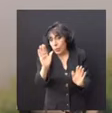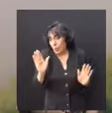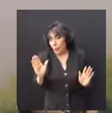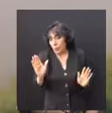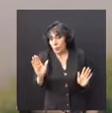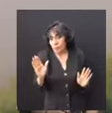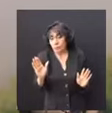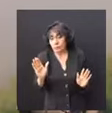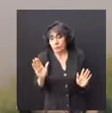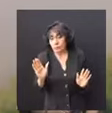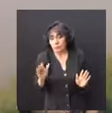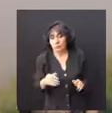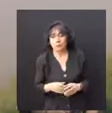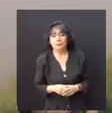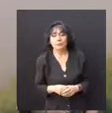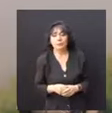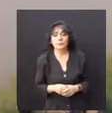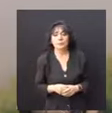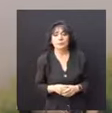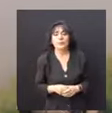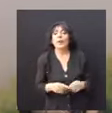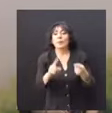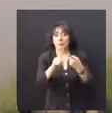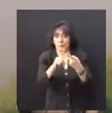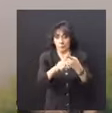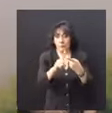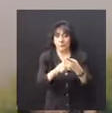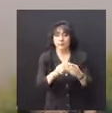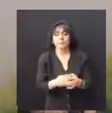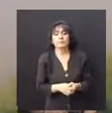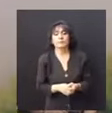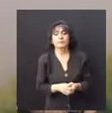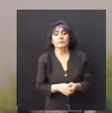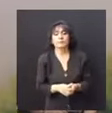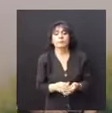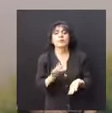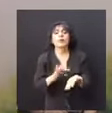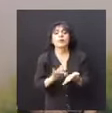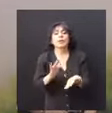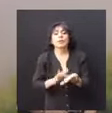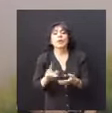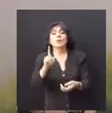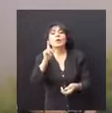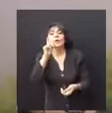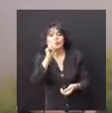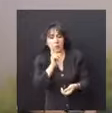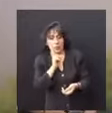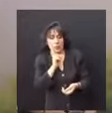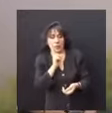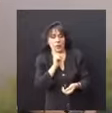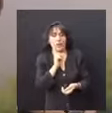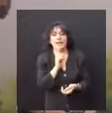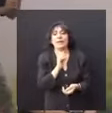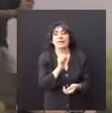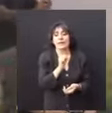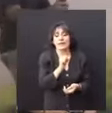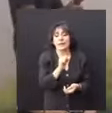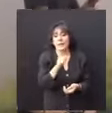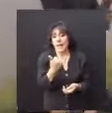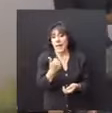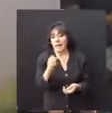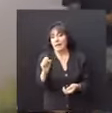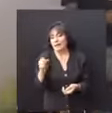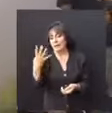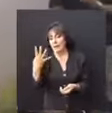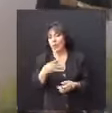no. El primero, apoyo a todas las mujeres de 60 a 64 años de